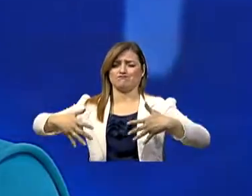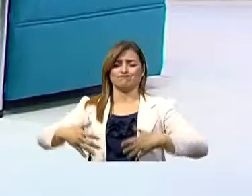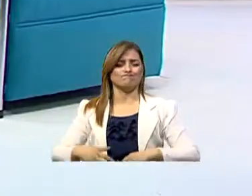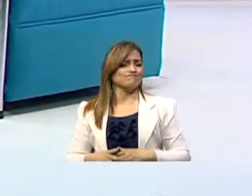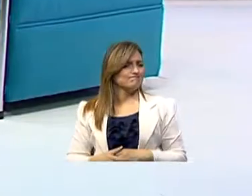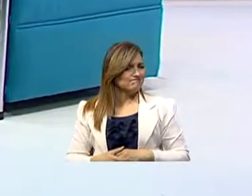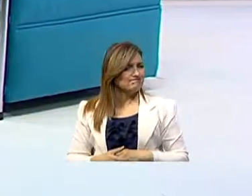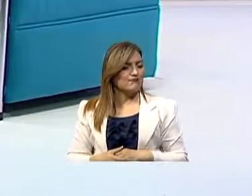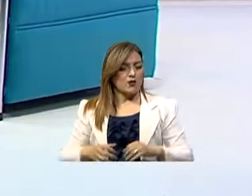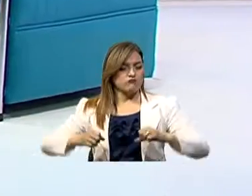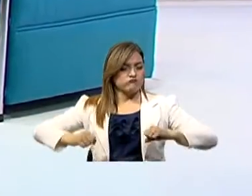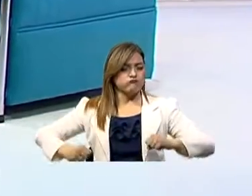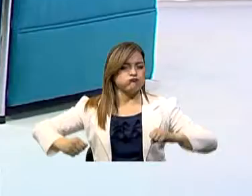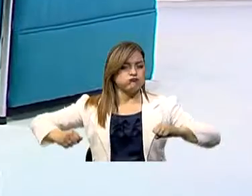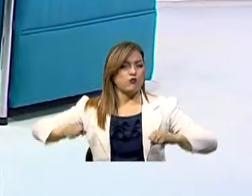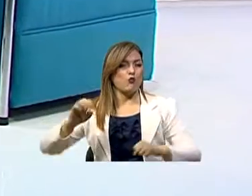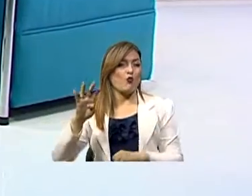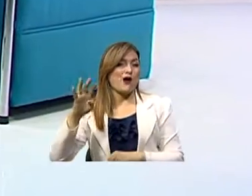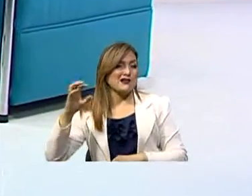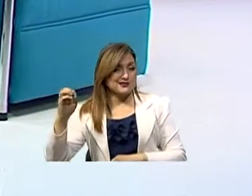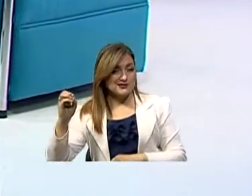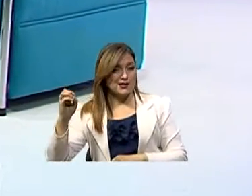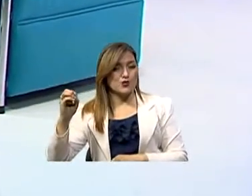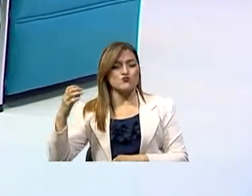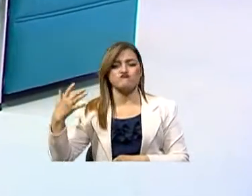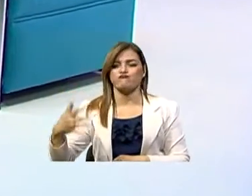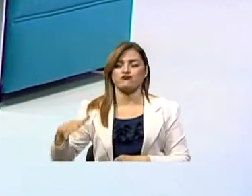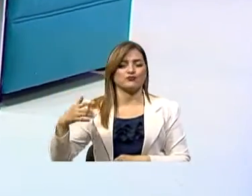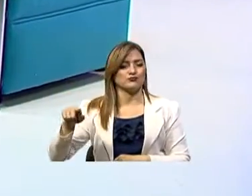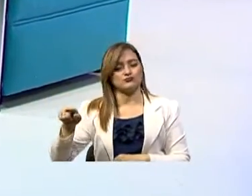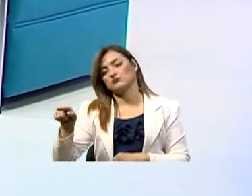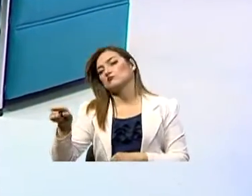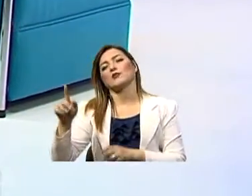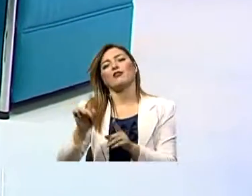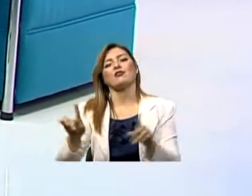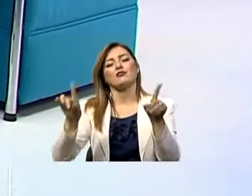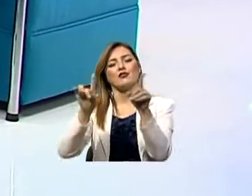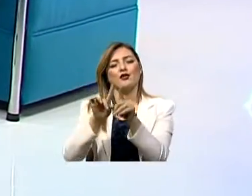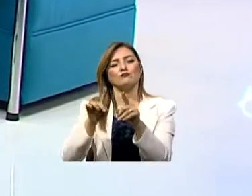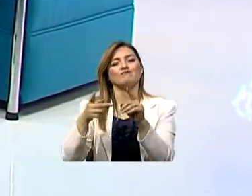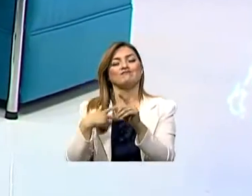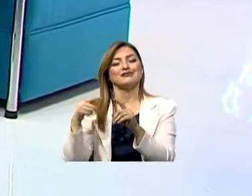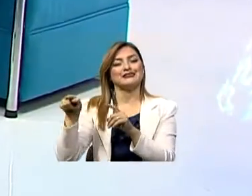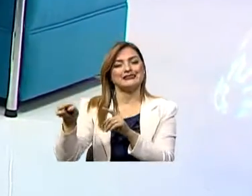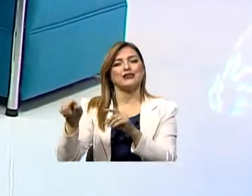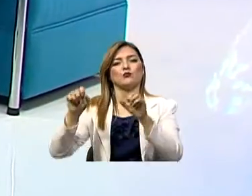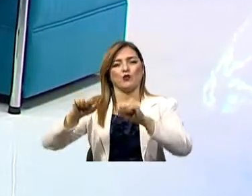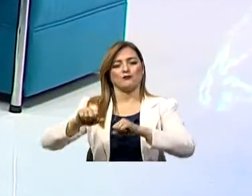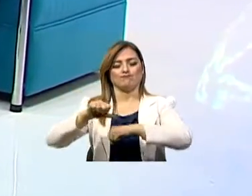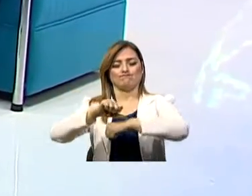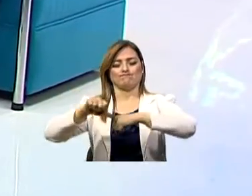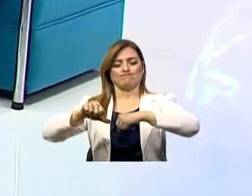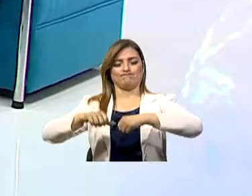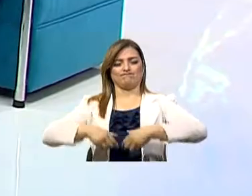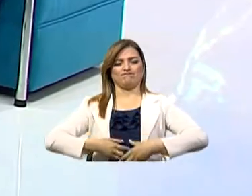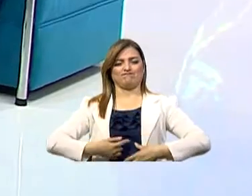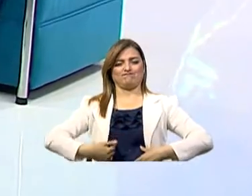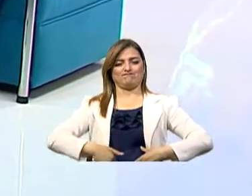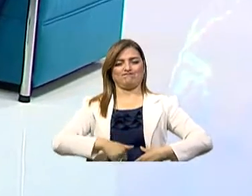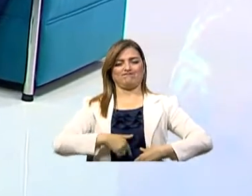índice de masa corporal de 40 es uno de los datos que nos dicen que es candidato para la cirugía